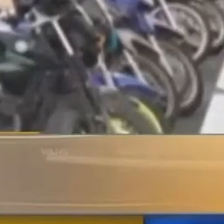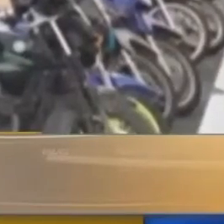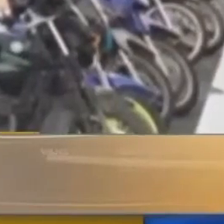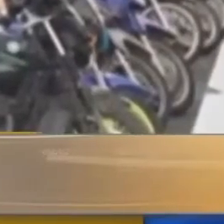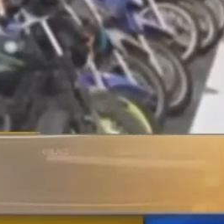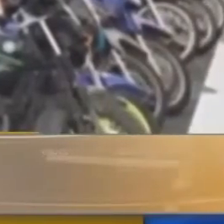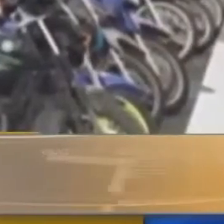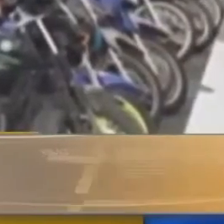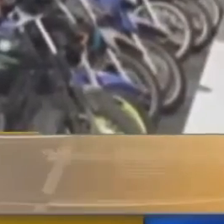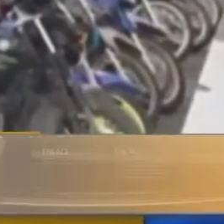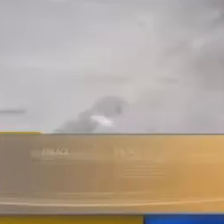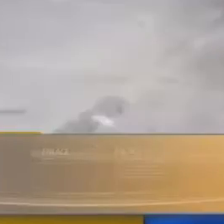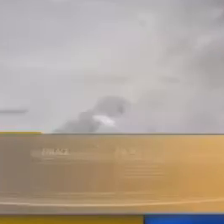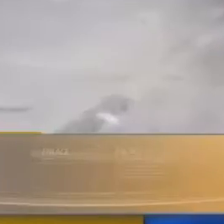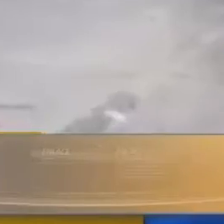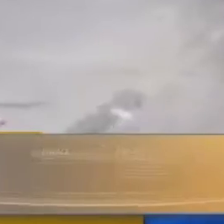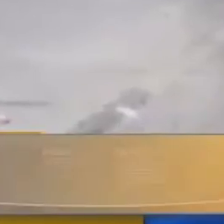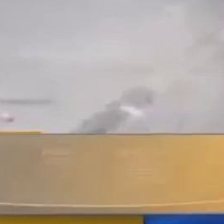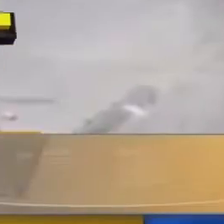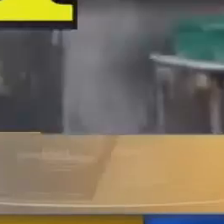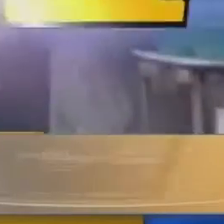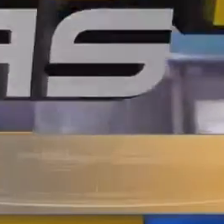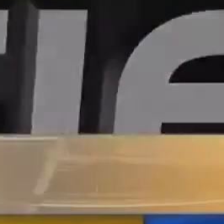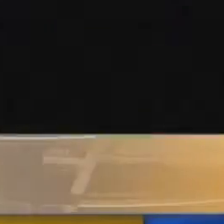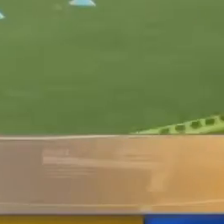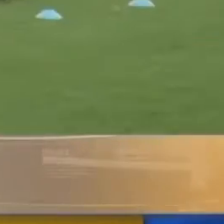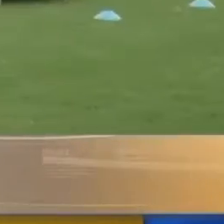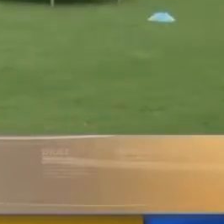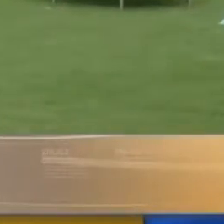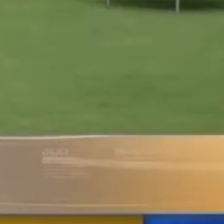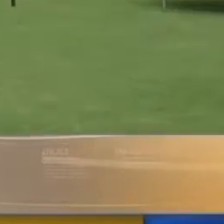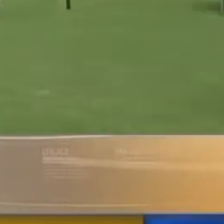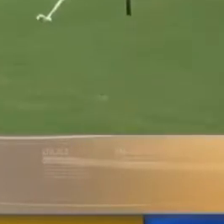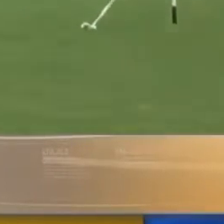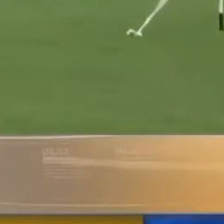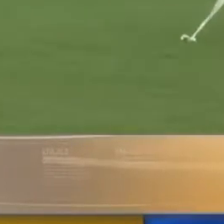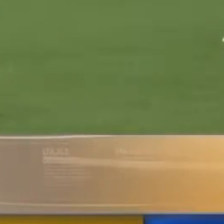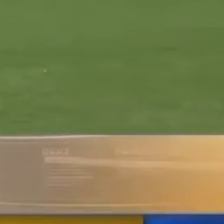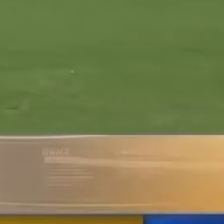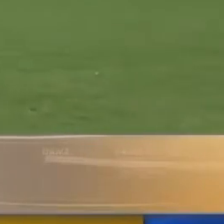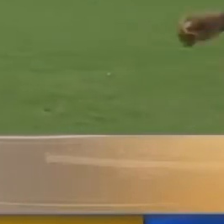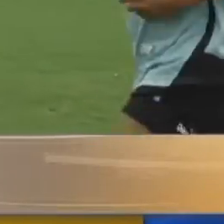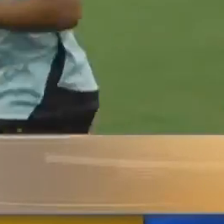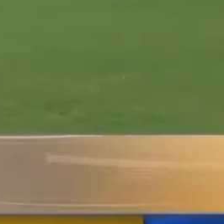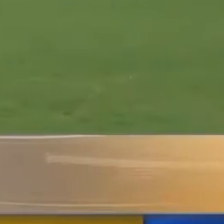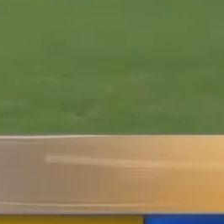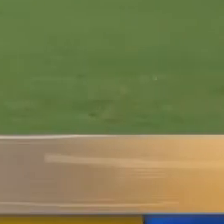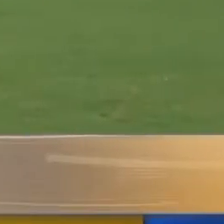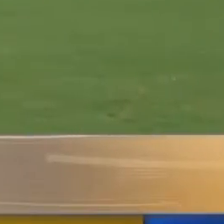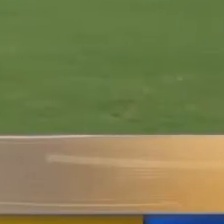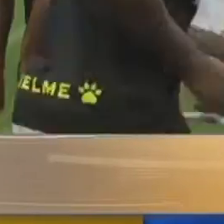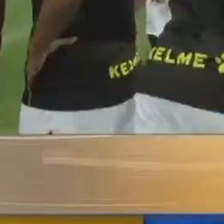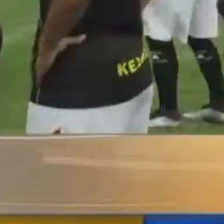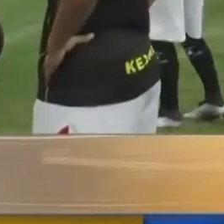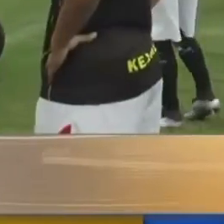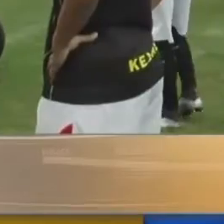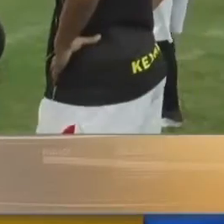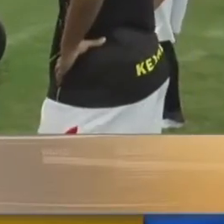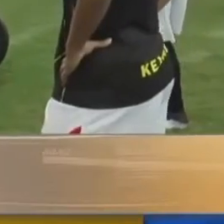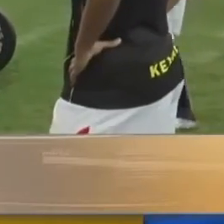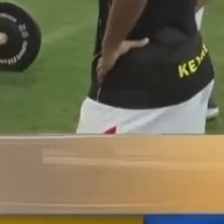de Tránsito y Transporte iniciará labores de señalización en la zona. En los deportes, Alianza Petrolera cumplió hoy con uno de sus últimos